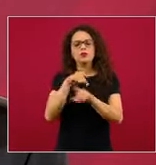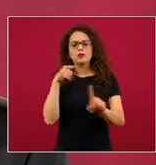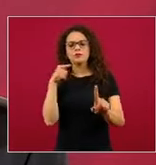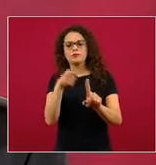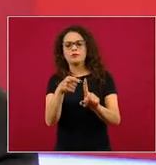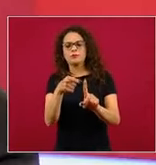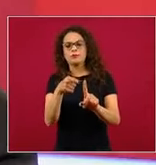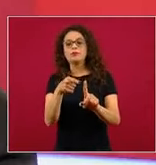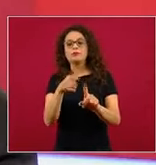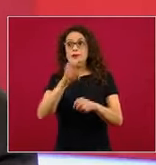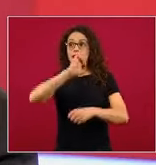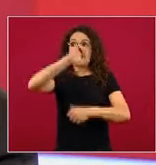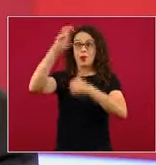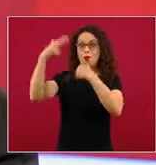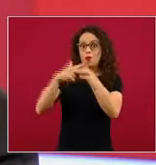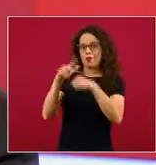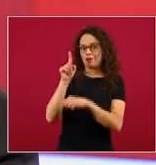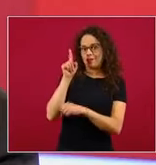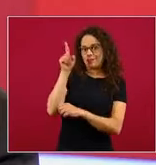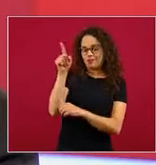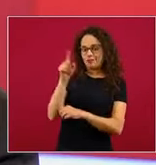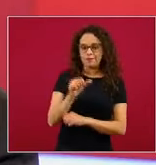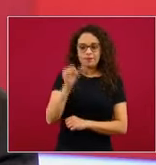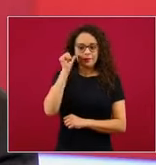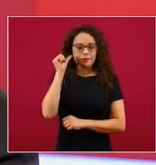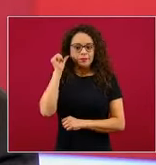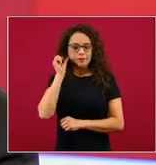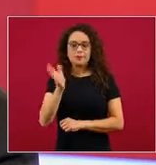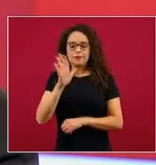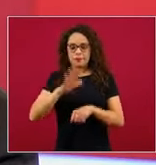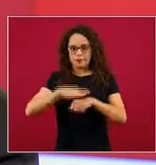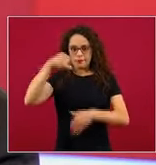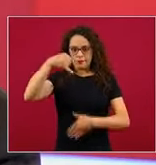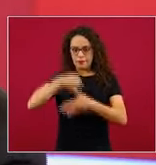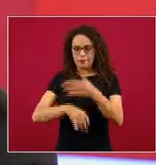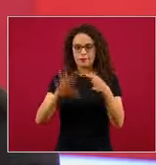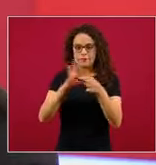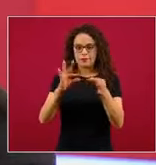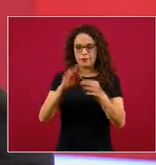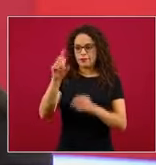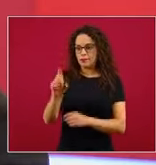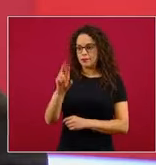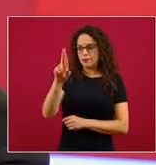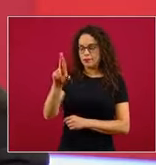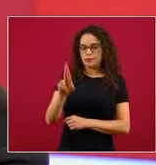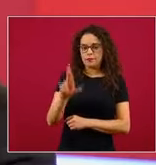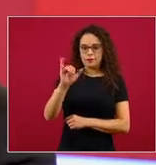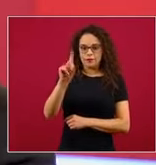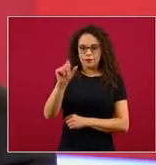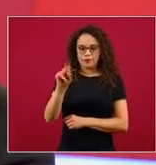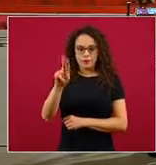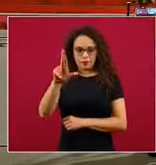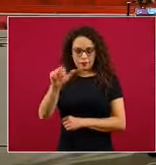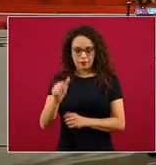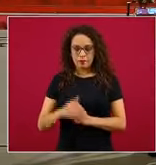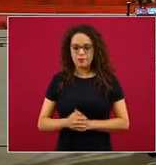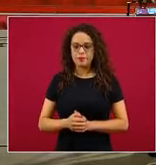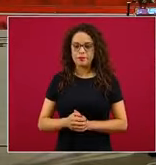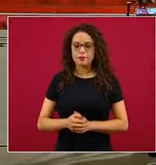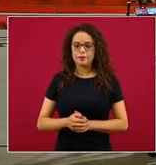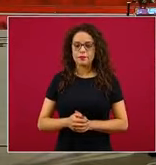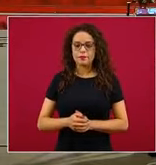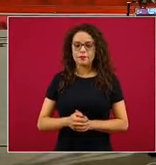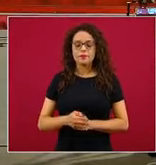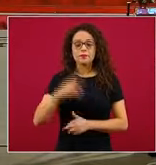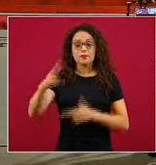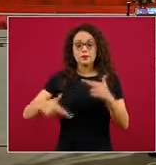la situación en Europa. Como ayer comentó en detalle el doctor López Ridaura, y hoy mostraremos de manera panorámica, la